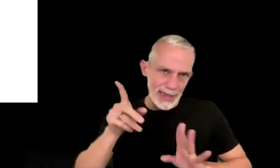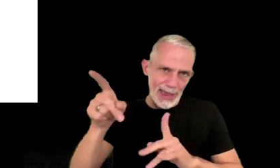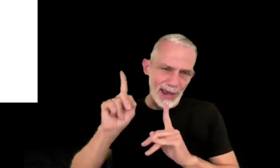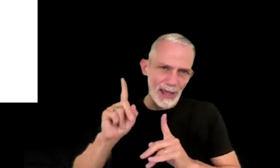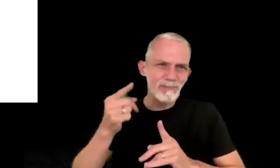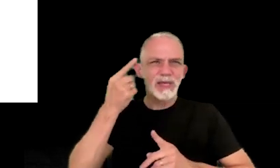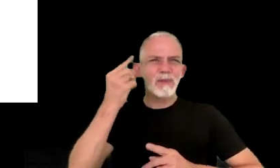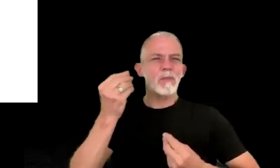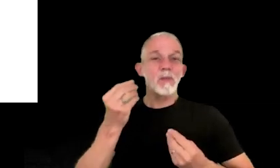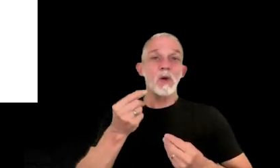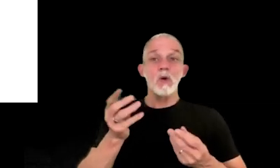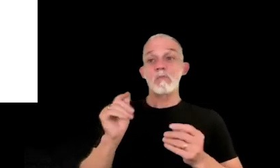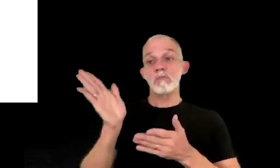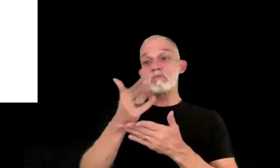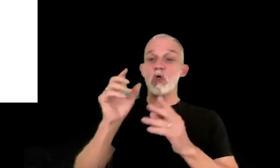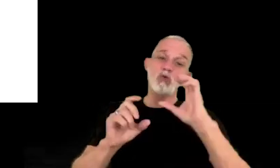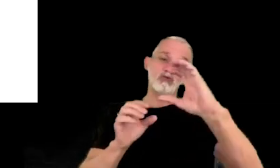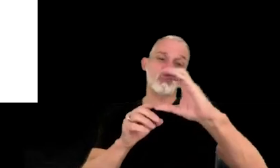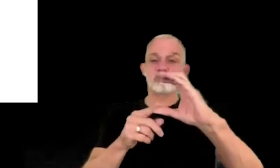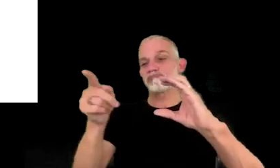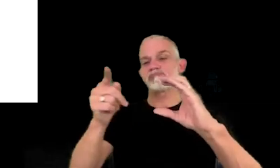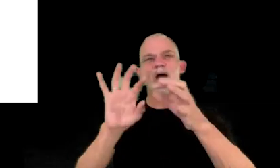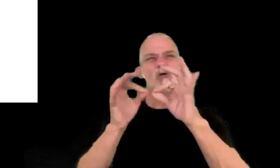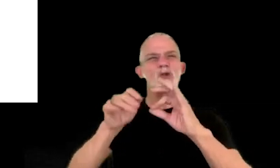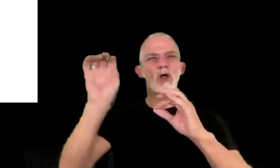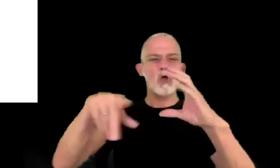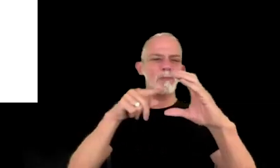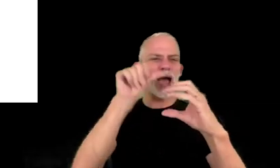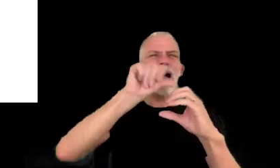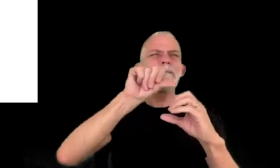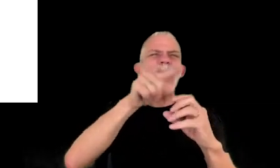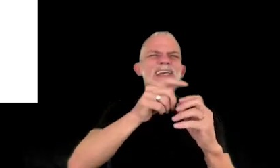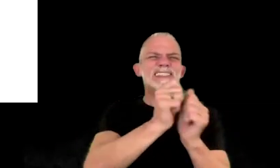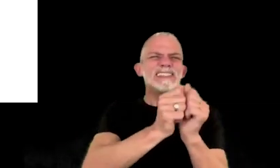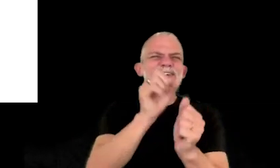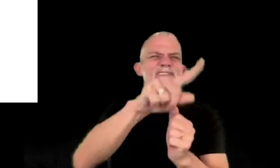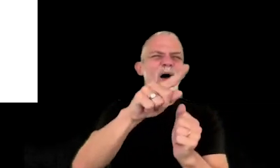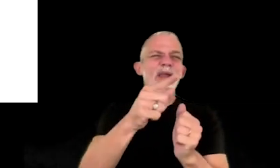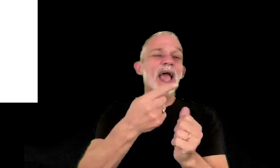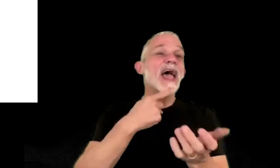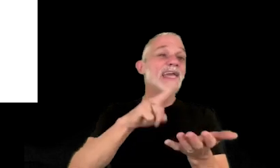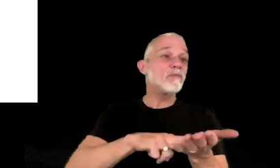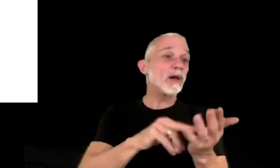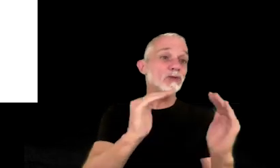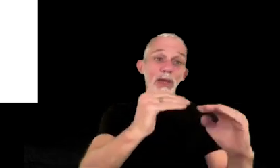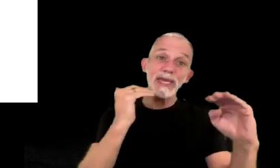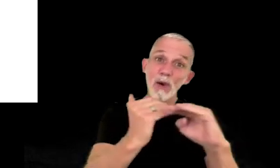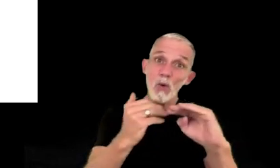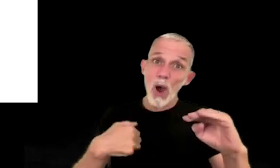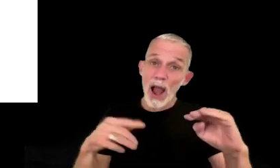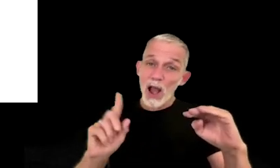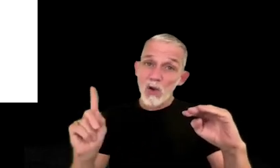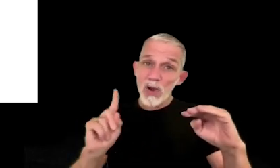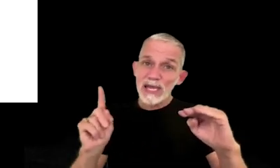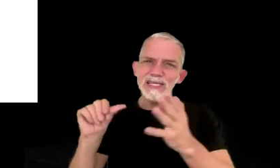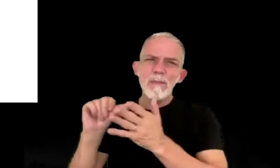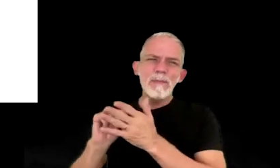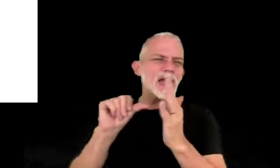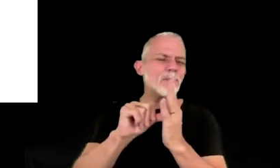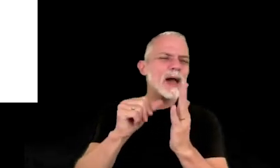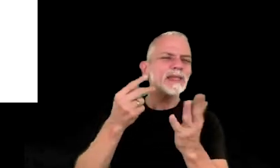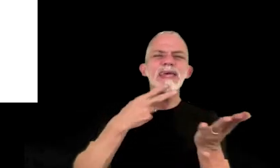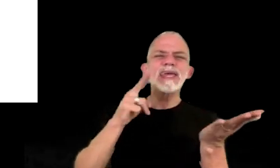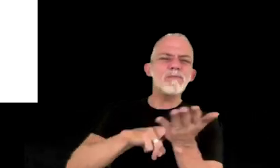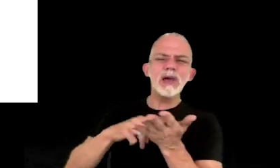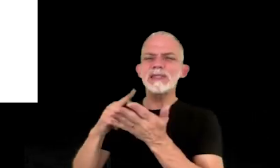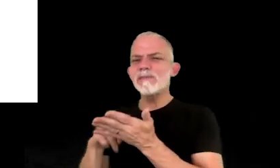llegue el producto a la Unión Europea, si en el país de origen no se aplican las mismas normas, las mismas tasas, los mismos impuestos que